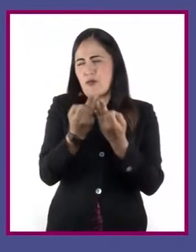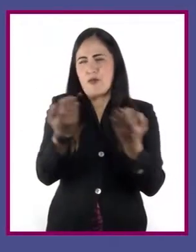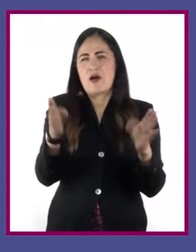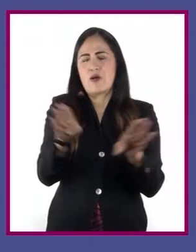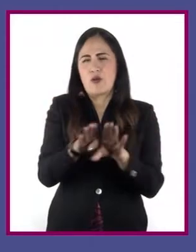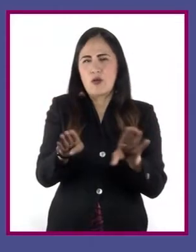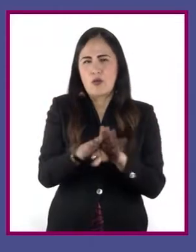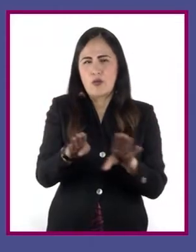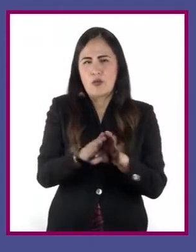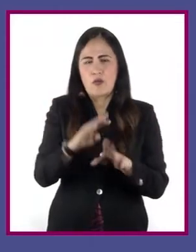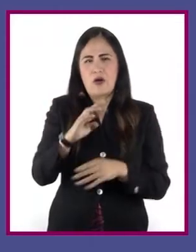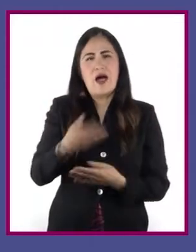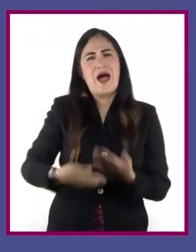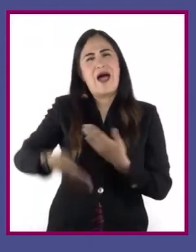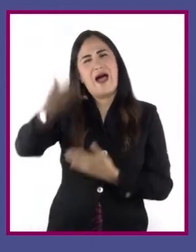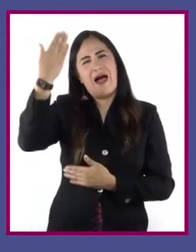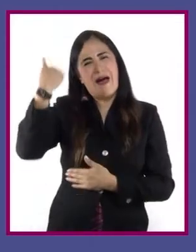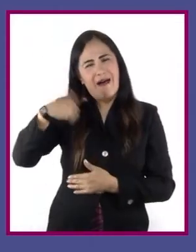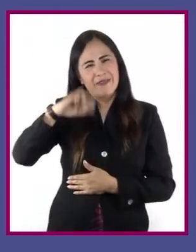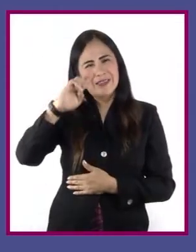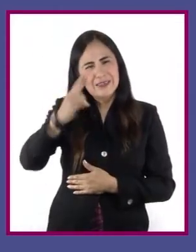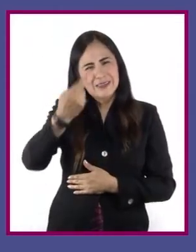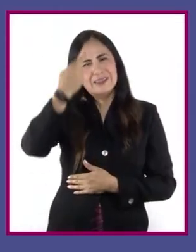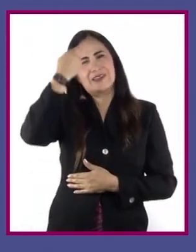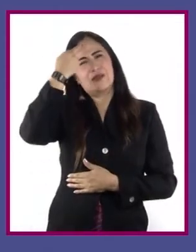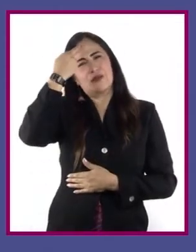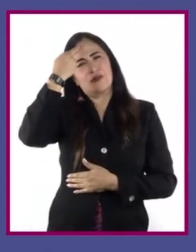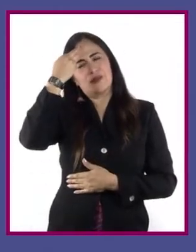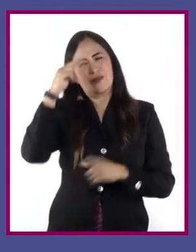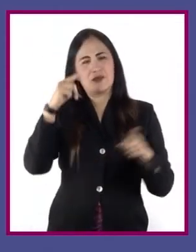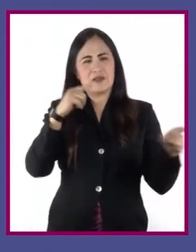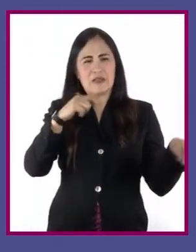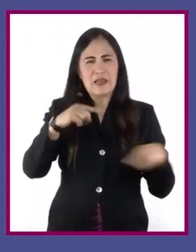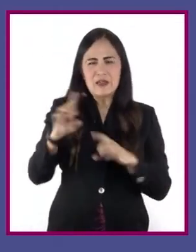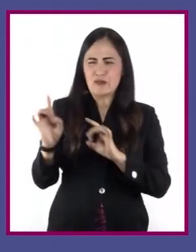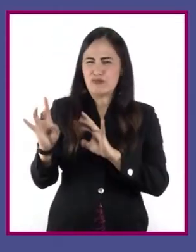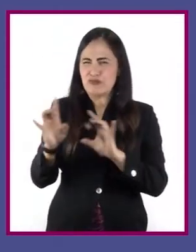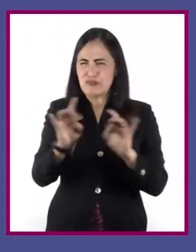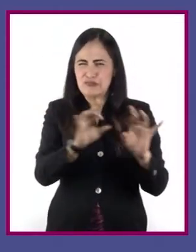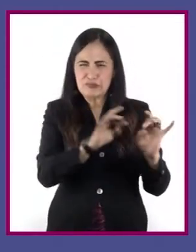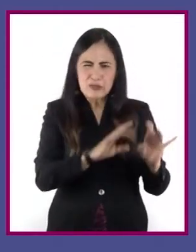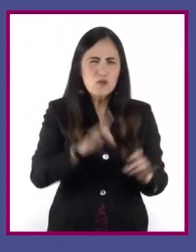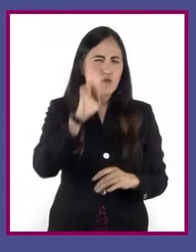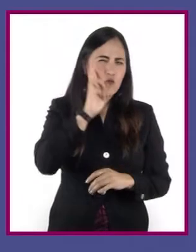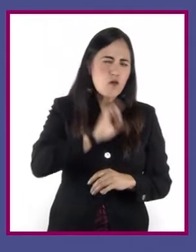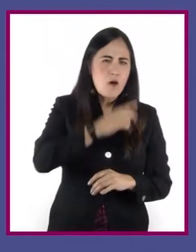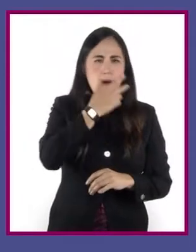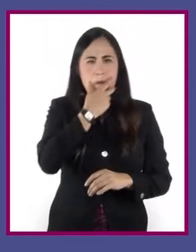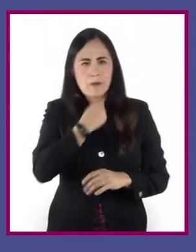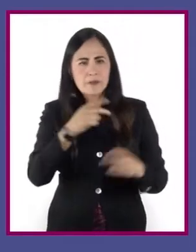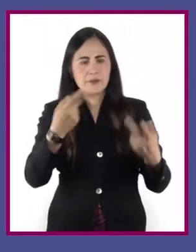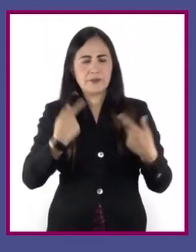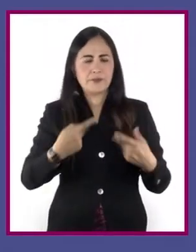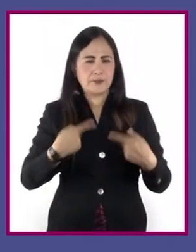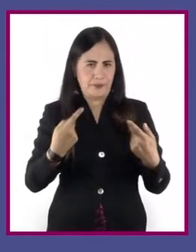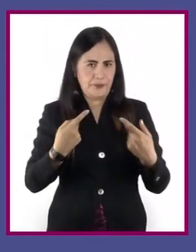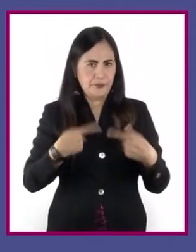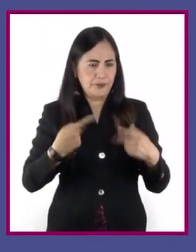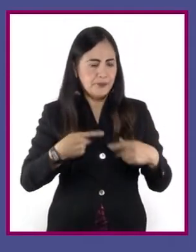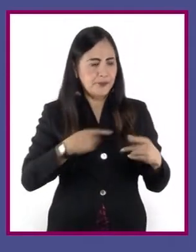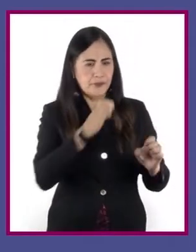señalando los primeros recuerdos o situaciones a las que se enfrentaron nuestras o nuestros entrevistados. Y